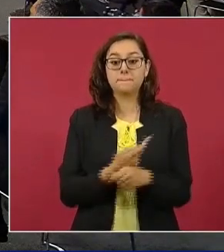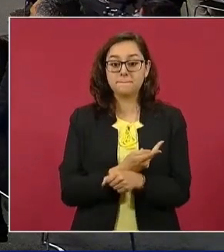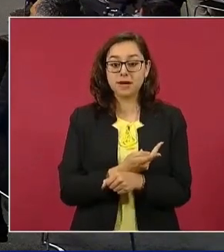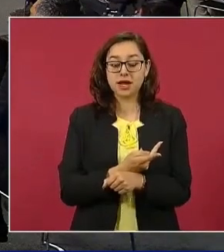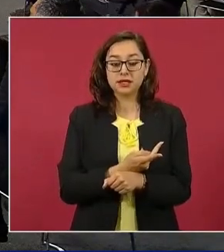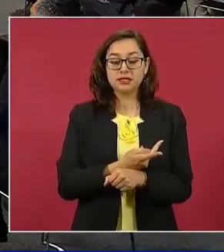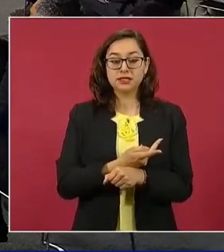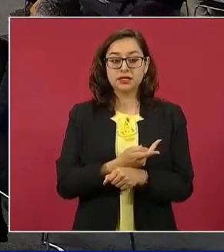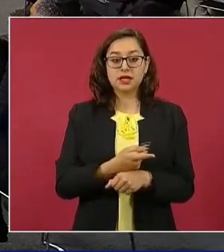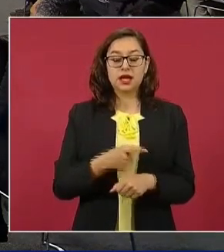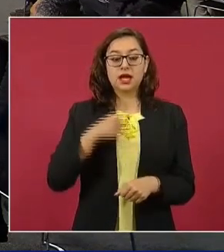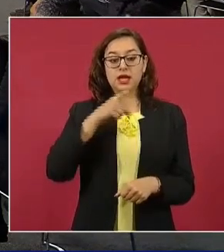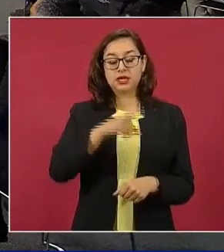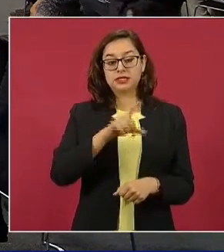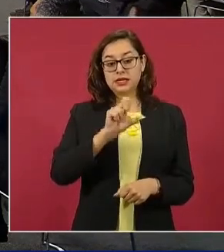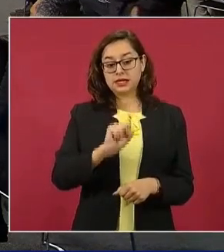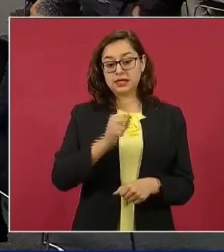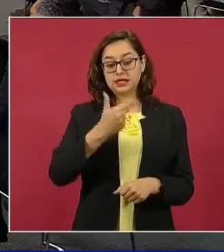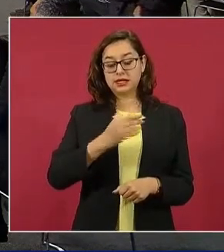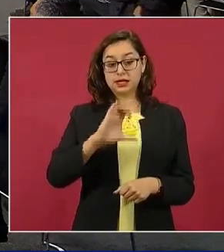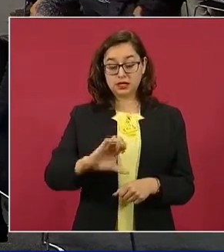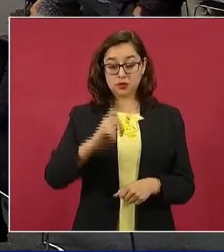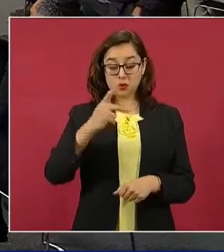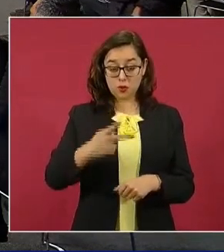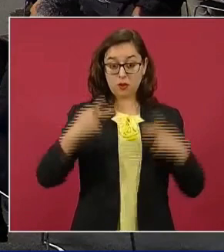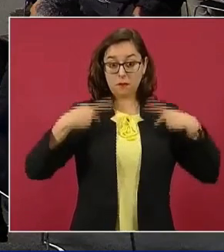técnicos de Hacienda